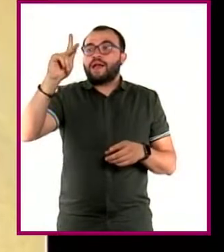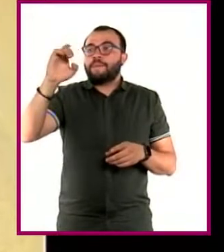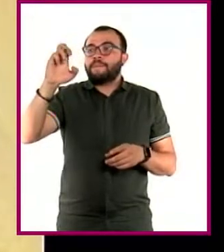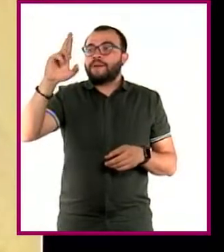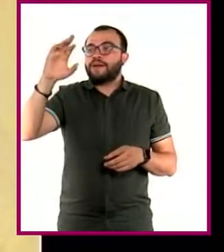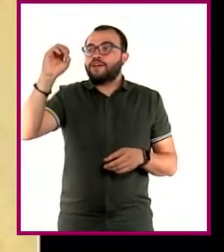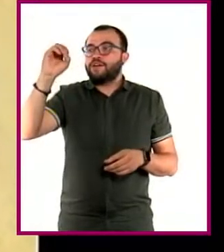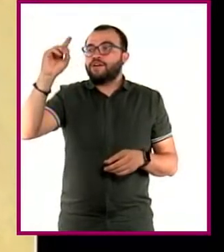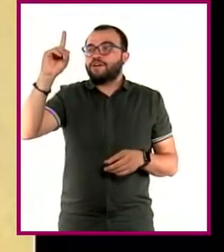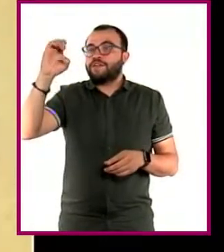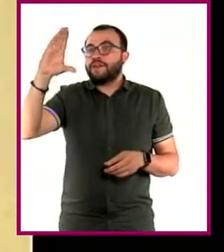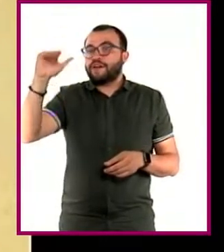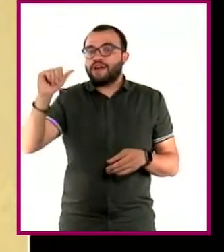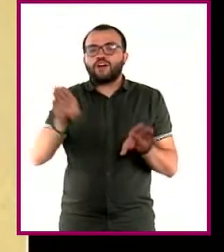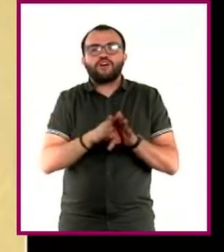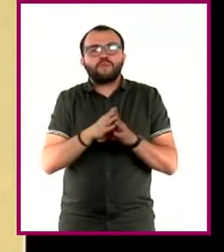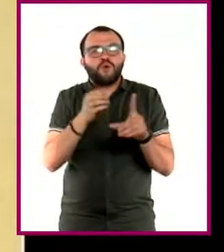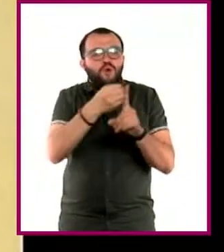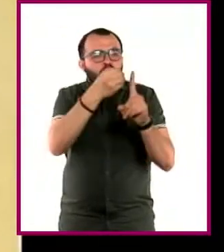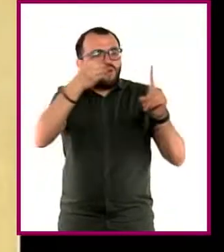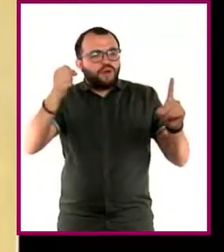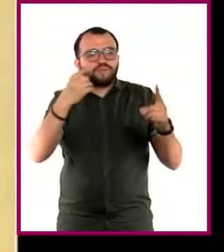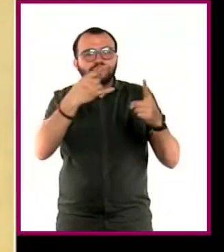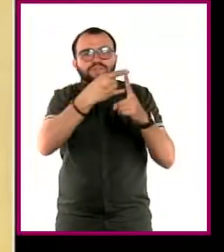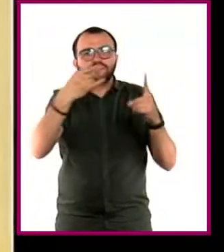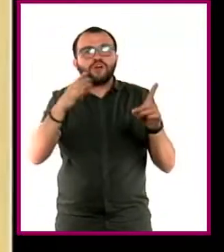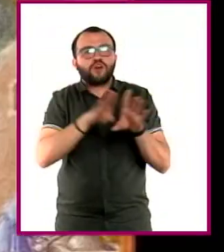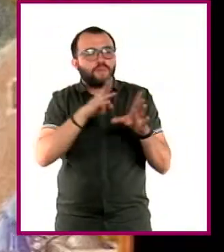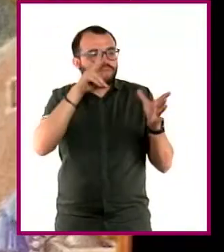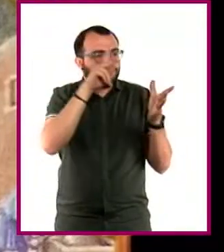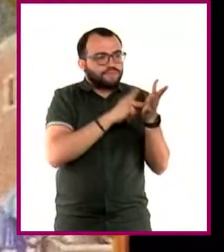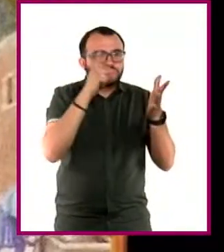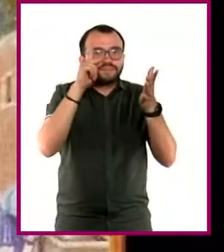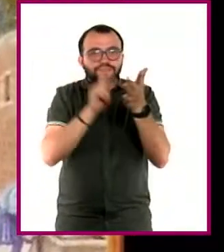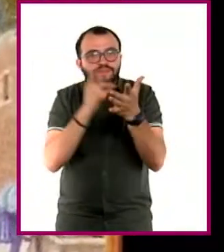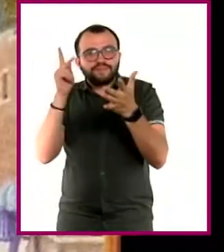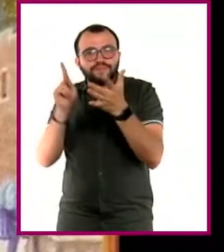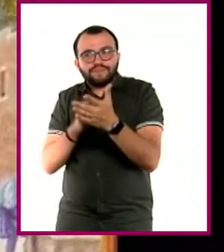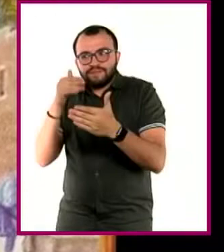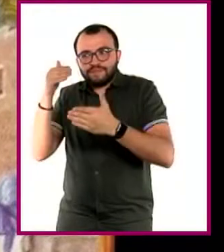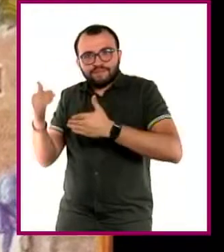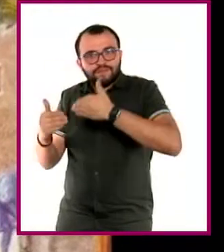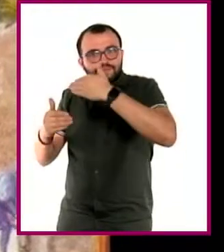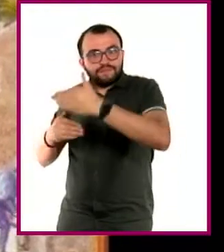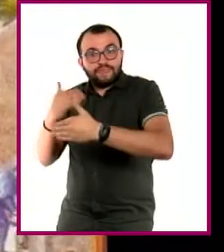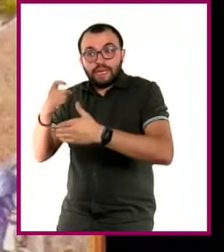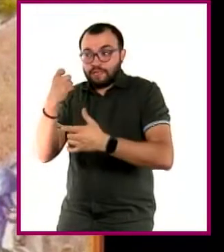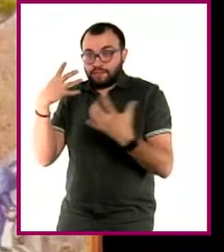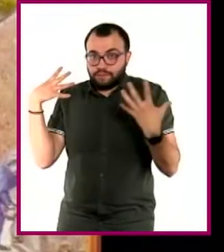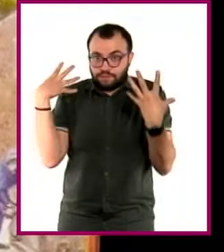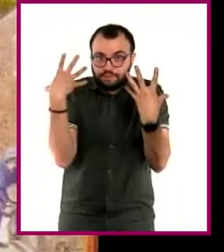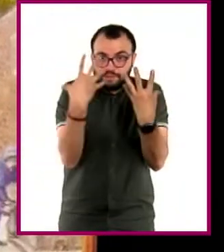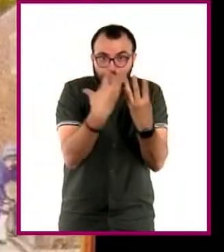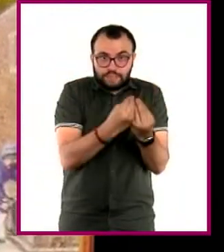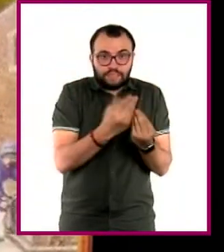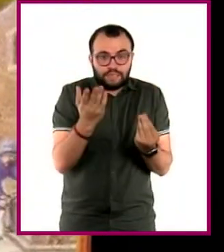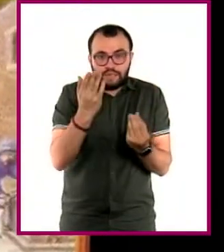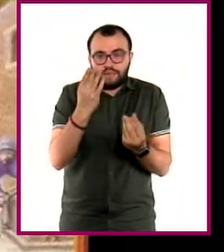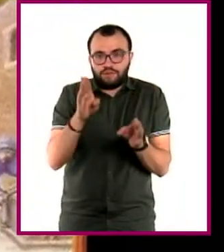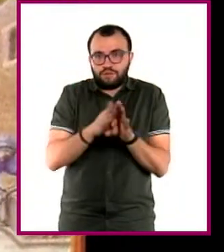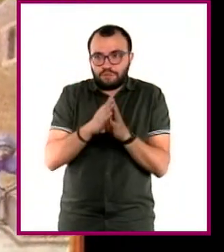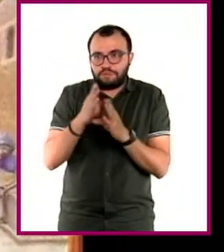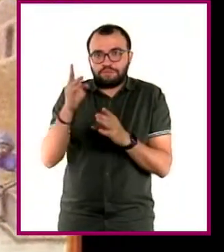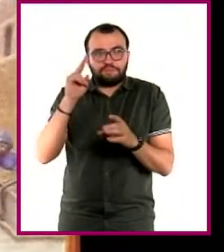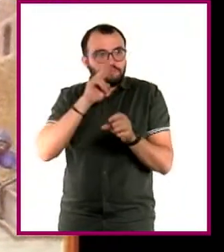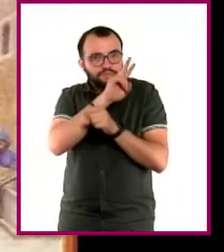según las propiedades semejantes que se repiten periódicamente. Así que juntando estos datos y observaciones, se